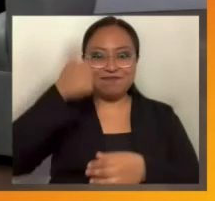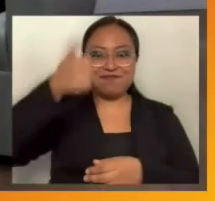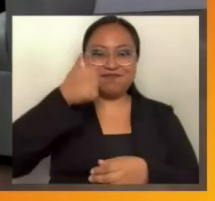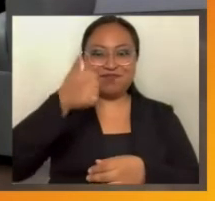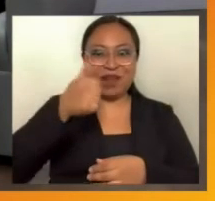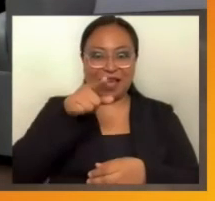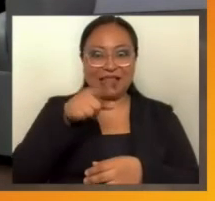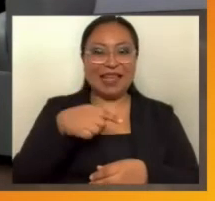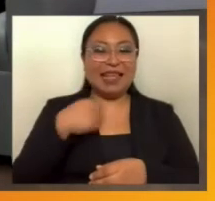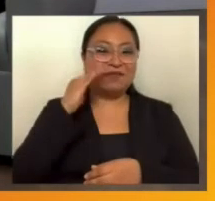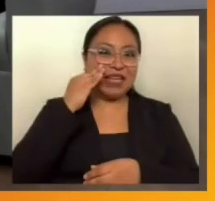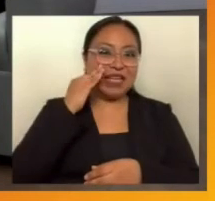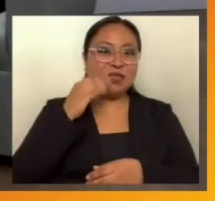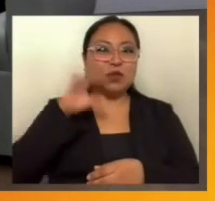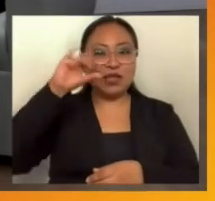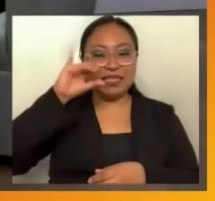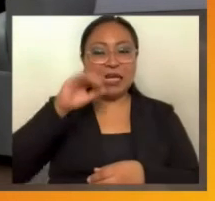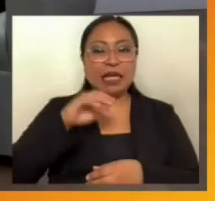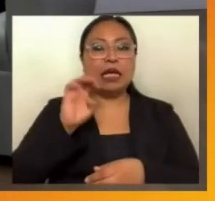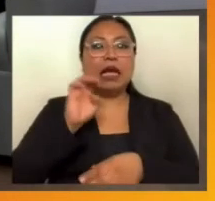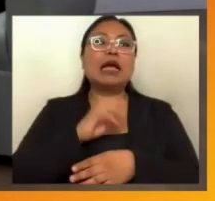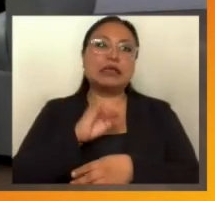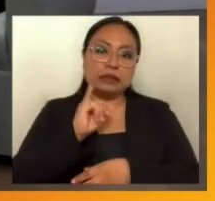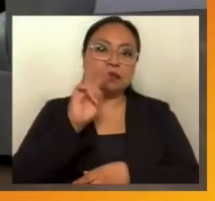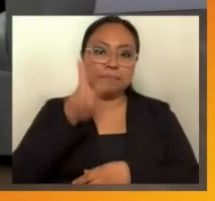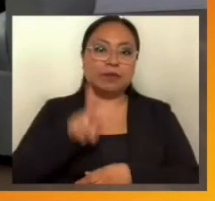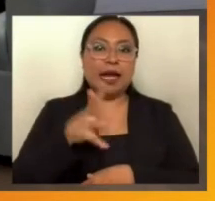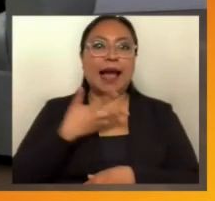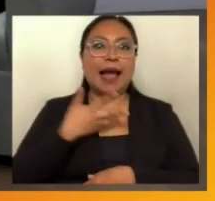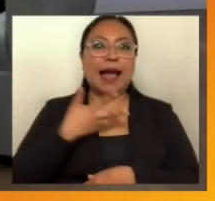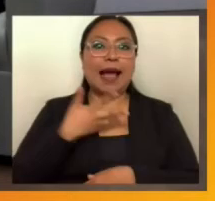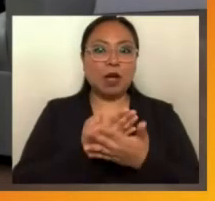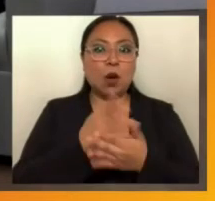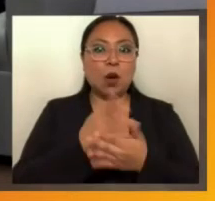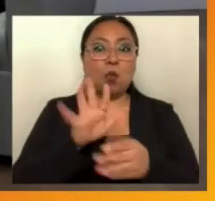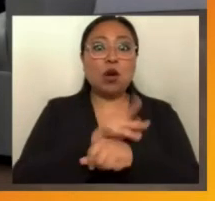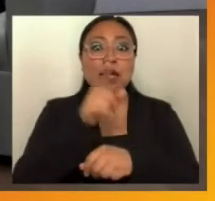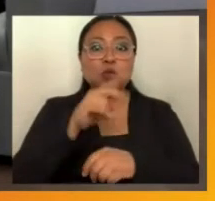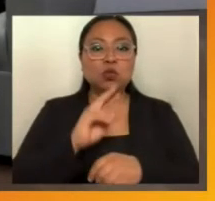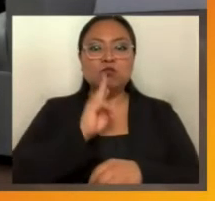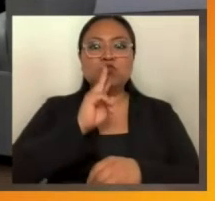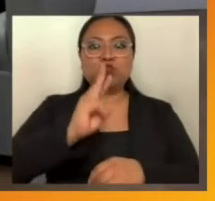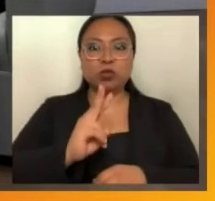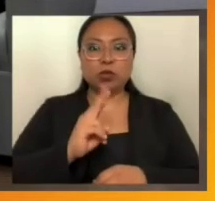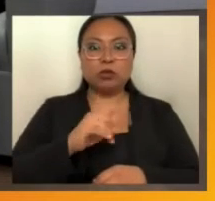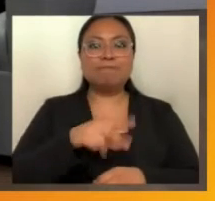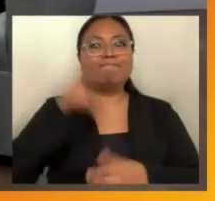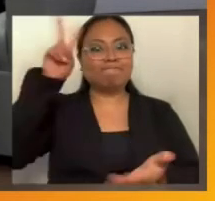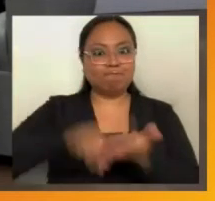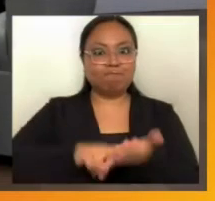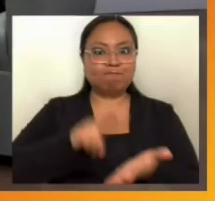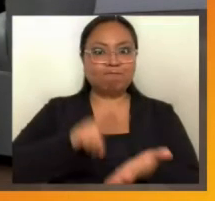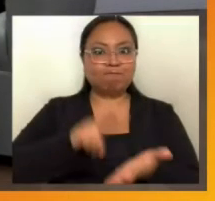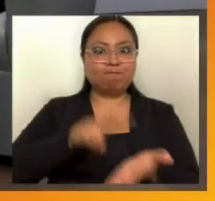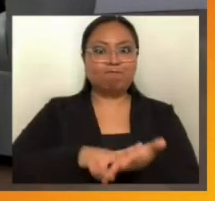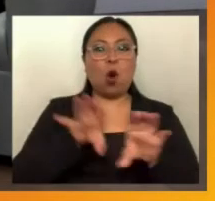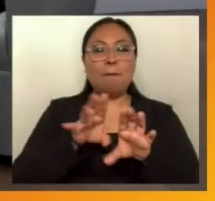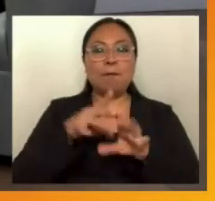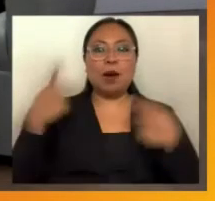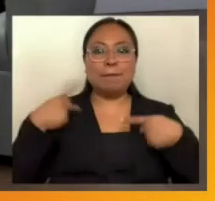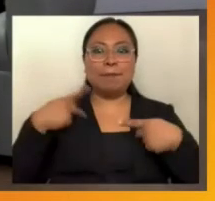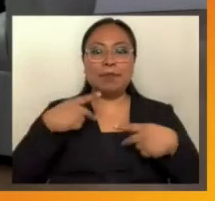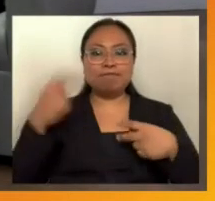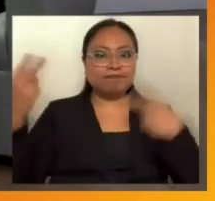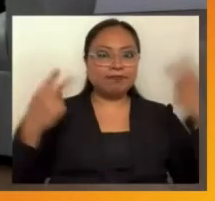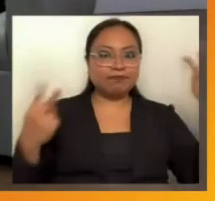lleva de la mano a una gran responsabilidad, porque tu voz vale. Tu voz es la inspiración de muchas chicas que a lo mejor